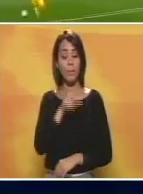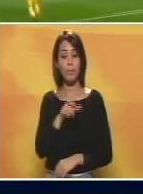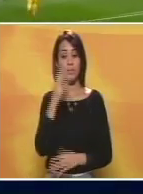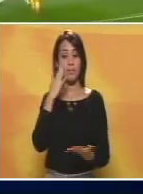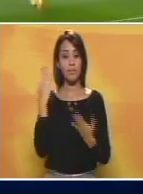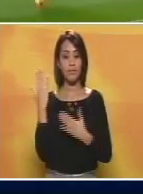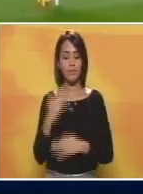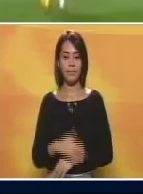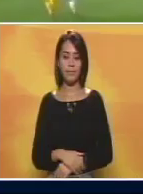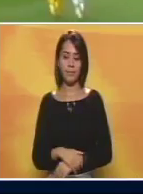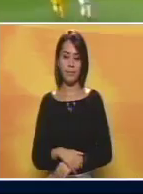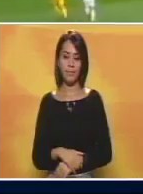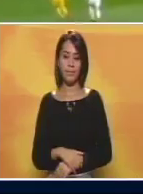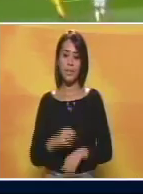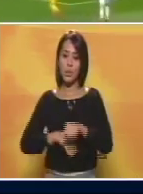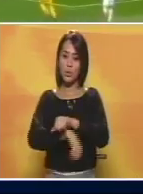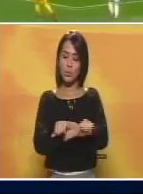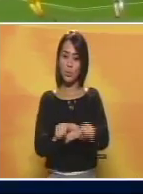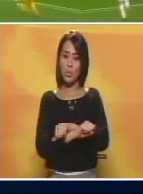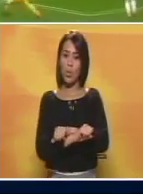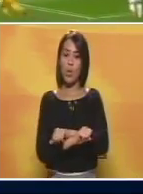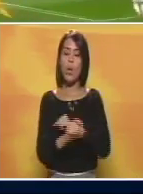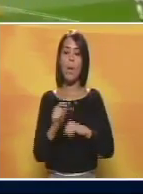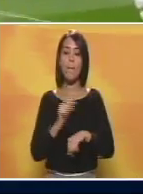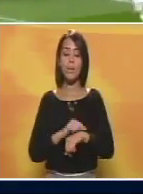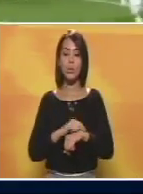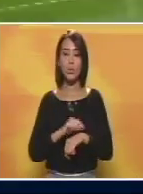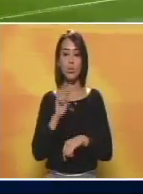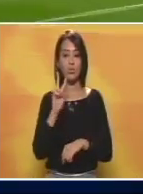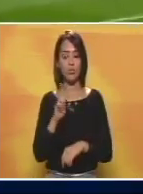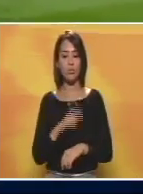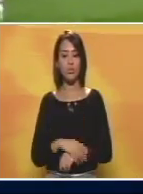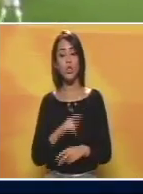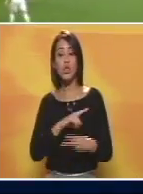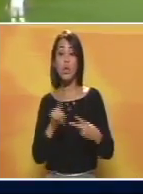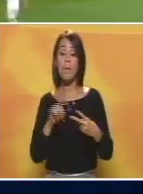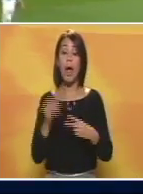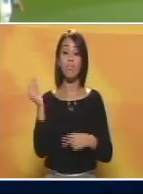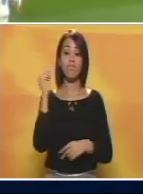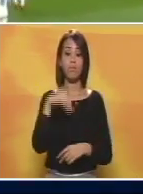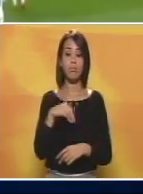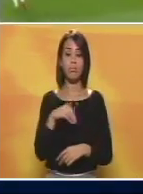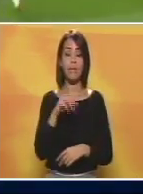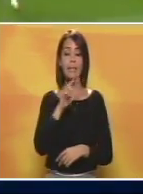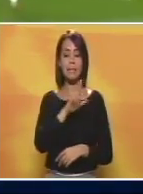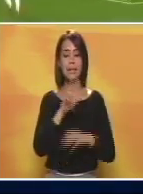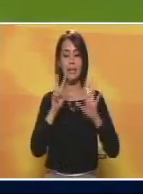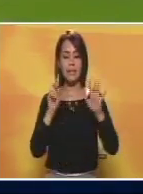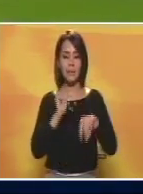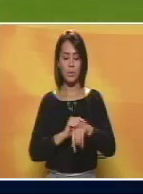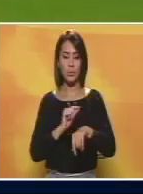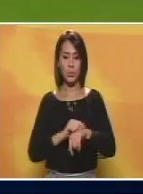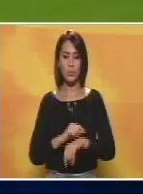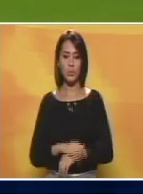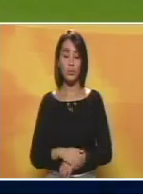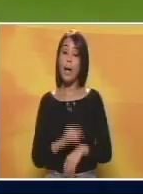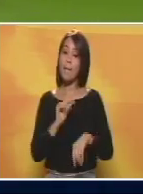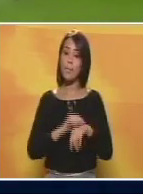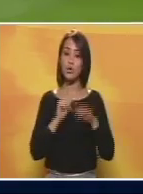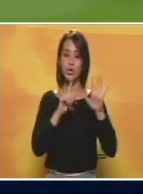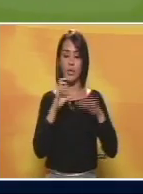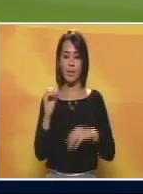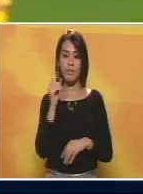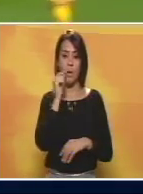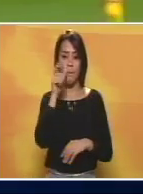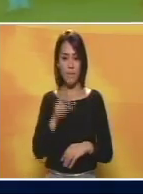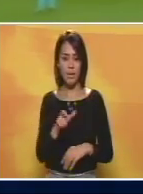esperanzas de la Vecchia Signora con un tanto al segundo minuto de partido y otro más al 37. En el minuto 60, Blaise